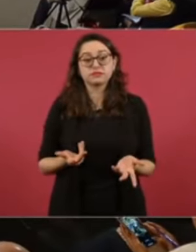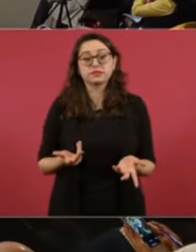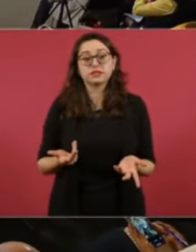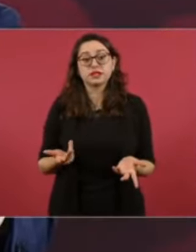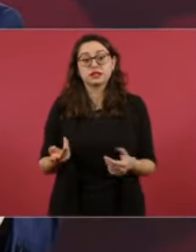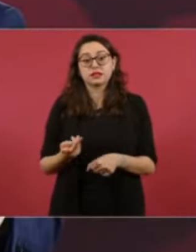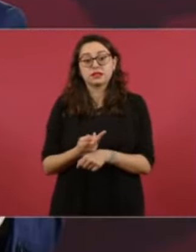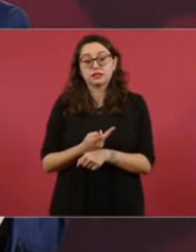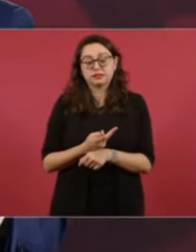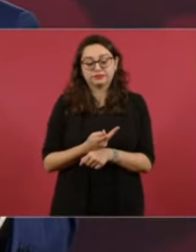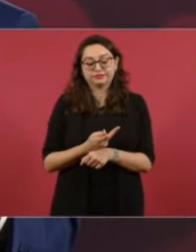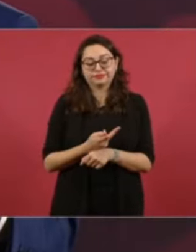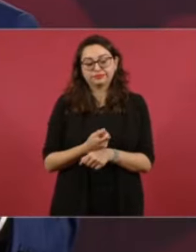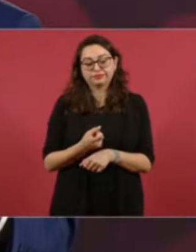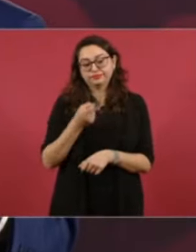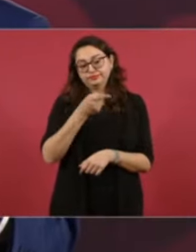a don Eugenio Garza Asada,